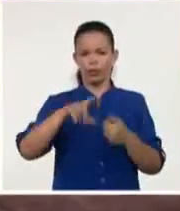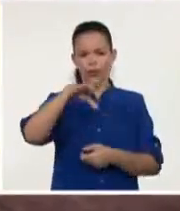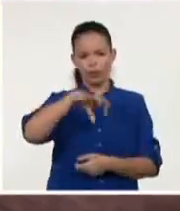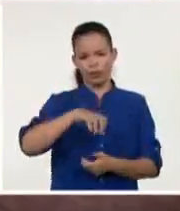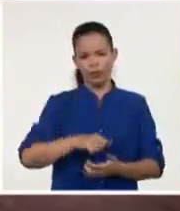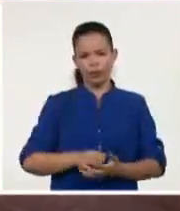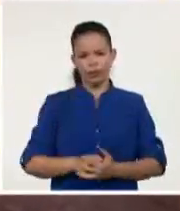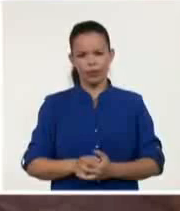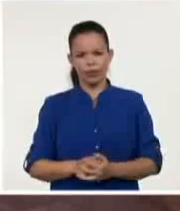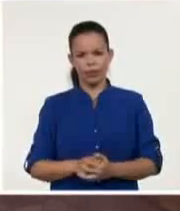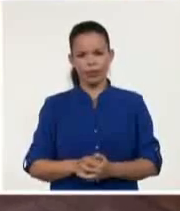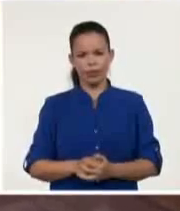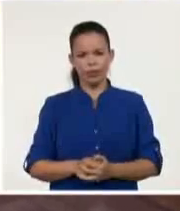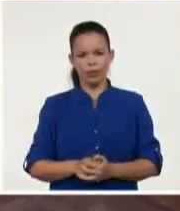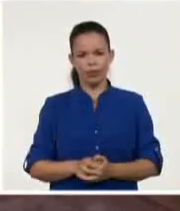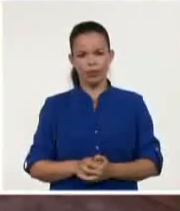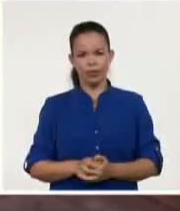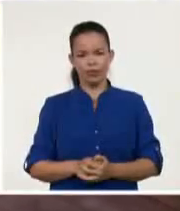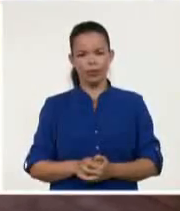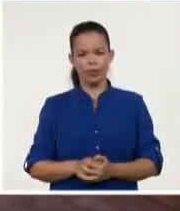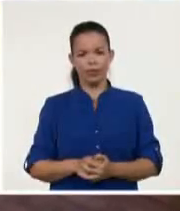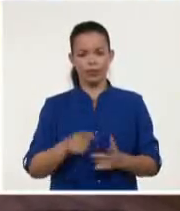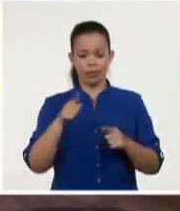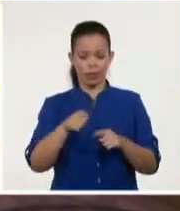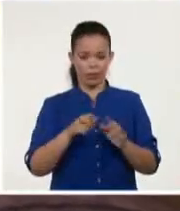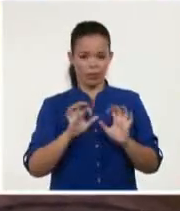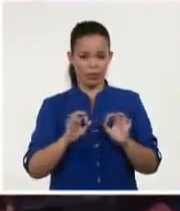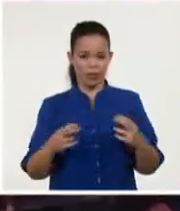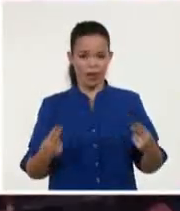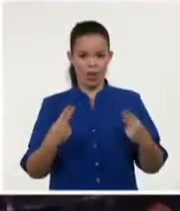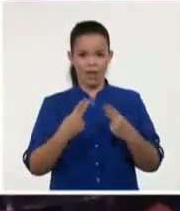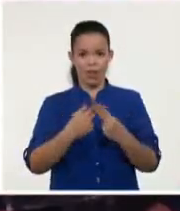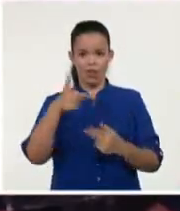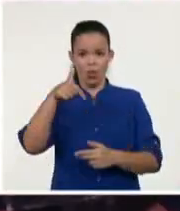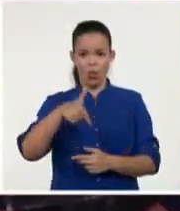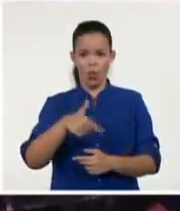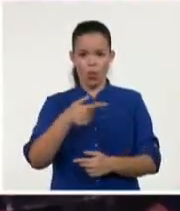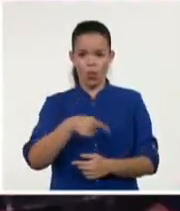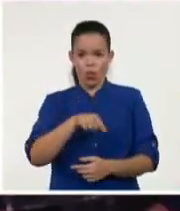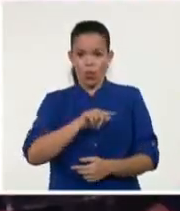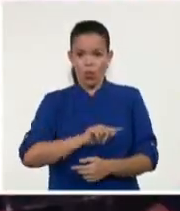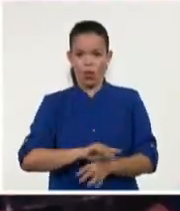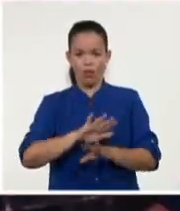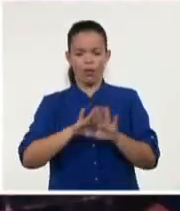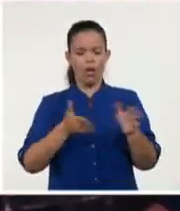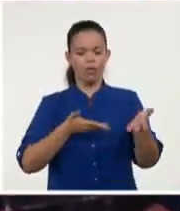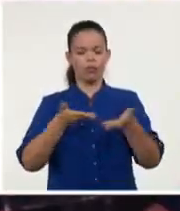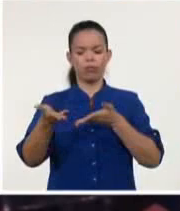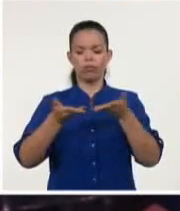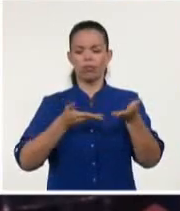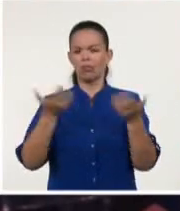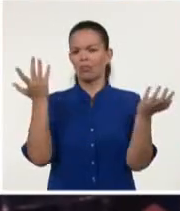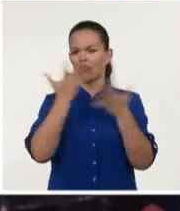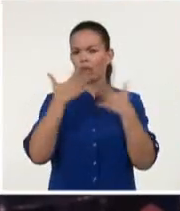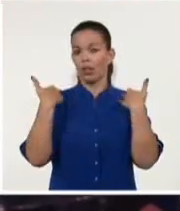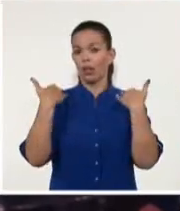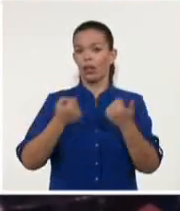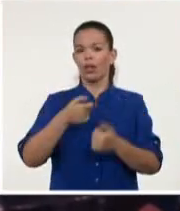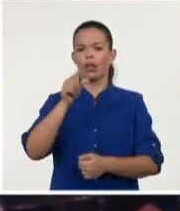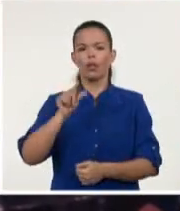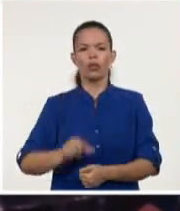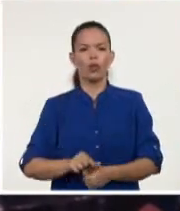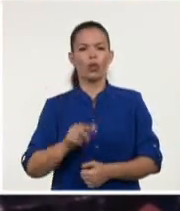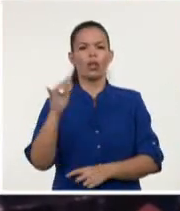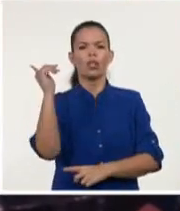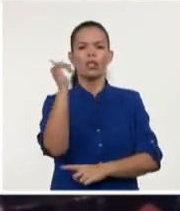El espacio Ámame Como Soy de la UNIAD compartió este jueves con el reconocido actor y director de cine y